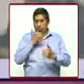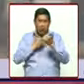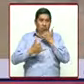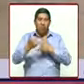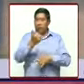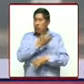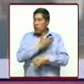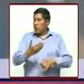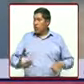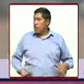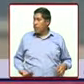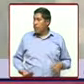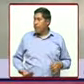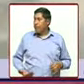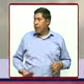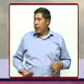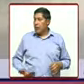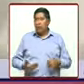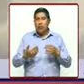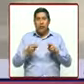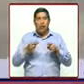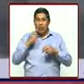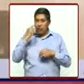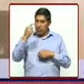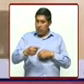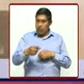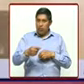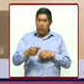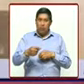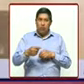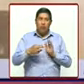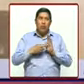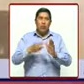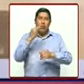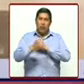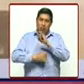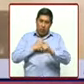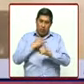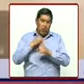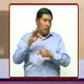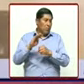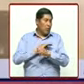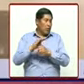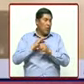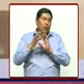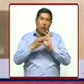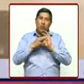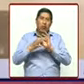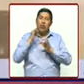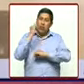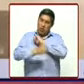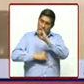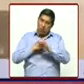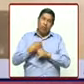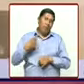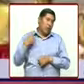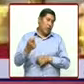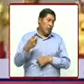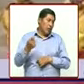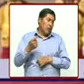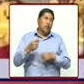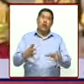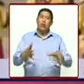El presidente ha instruido a la Cancillería, al Ministerio de Relaciones Exteriores, agilizar